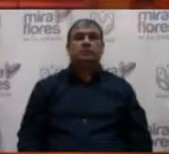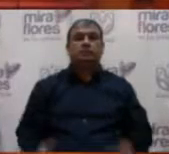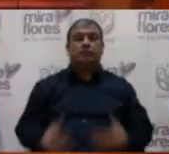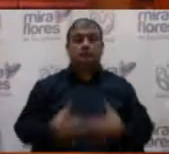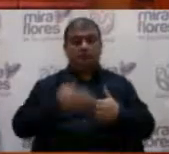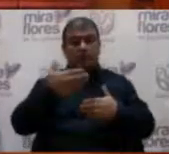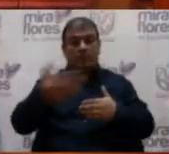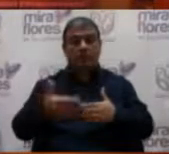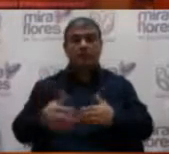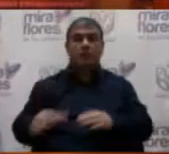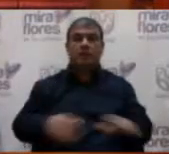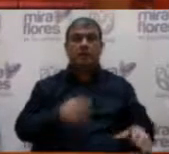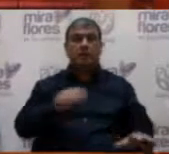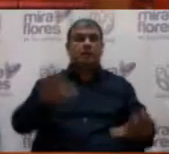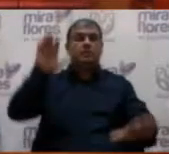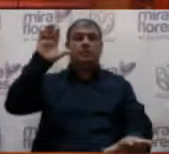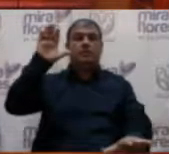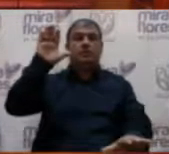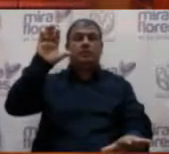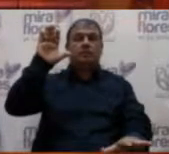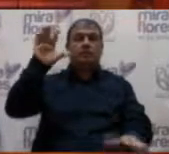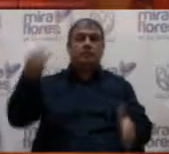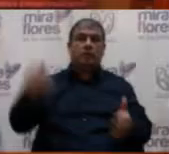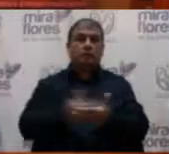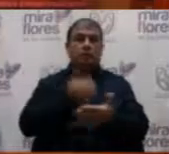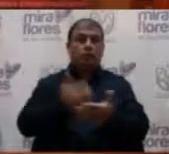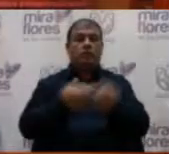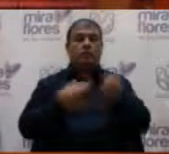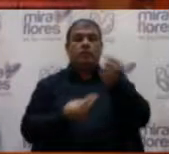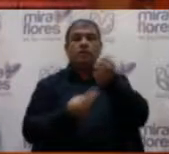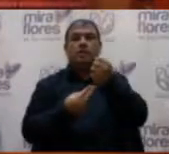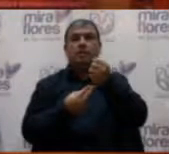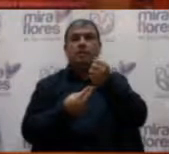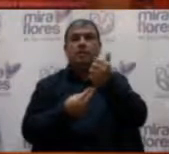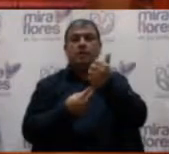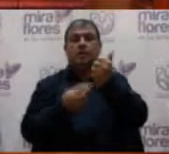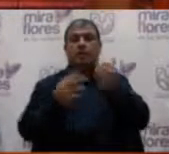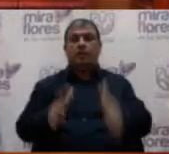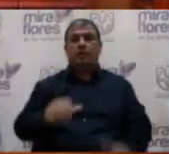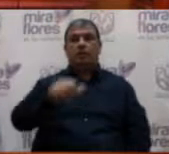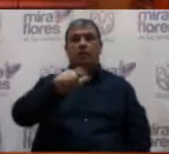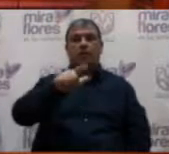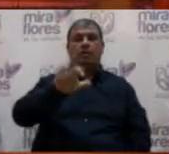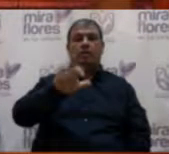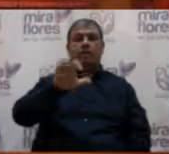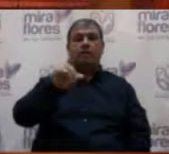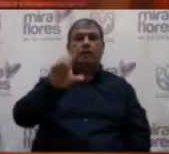Acto seguido se procederá a la juramentación del nuevo regidor Alfredo Lee.